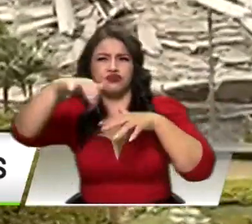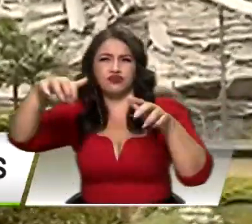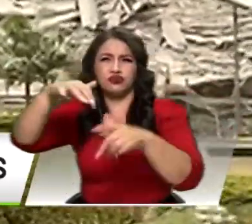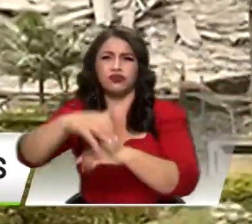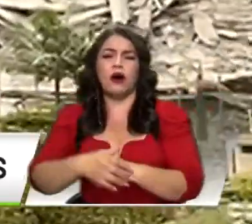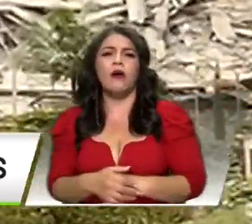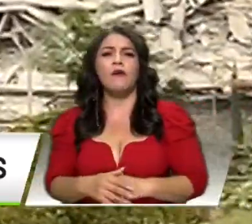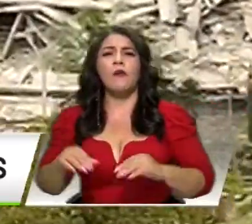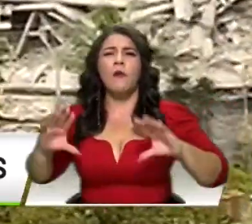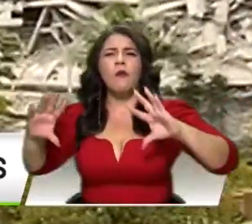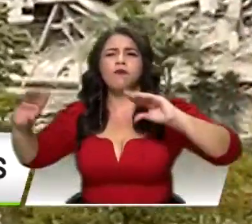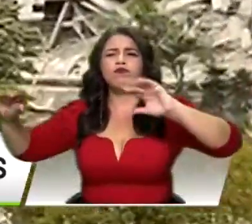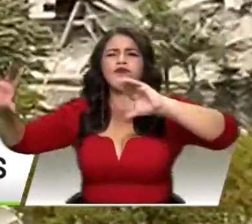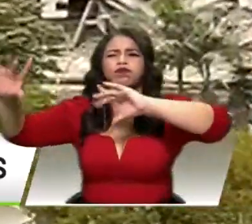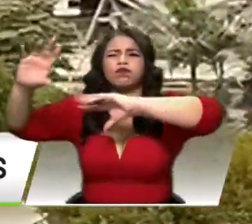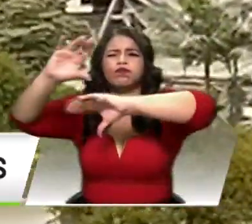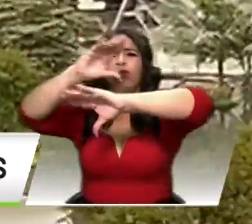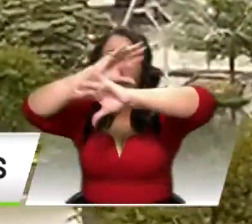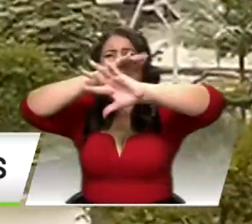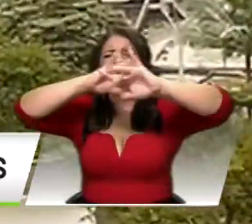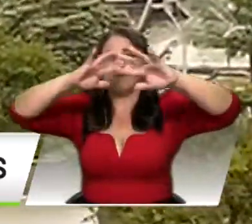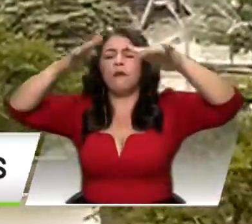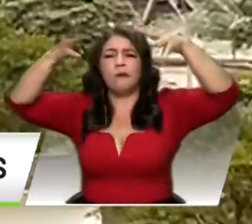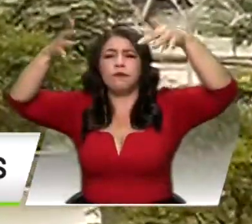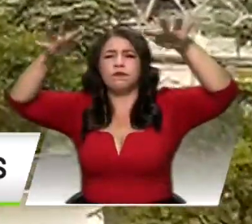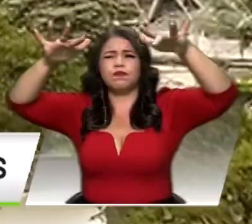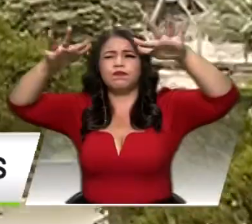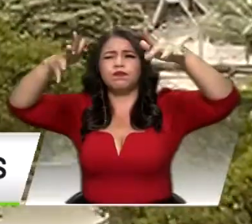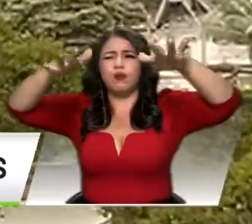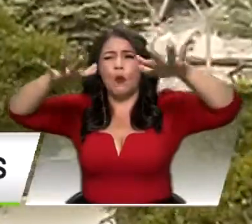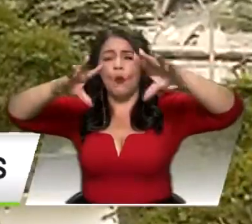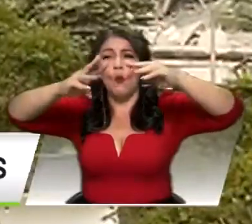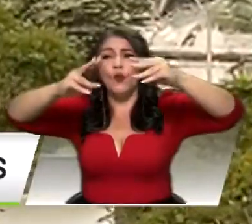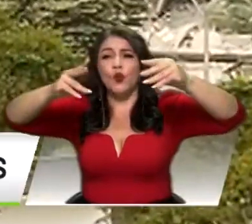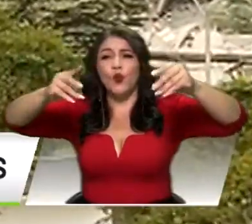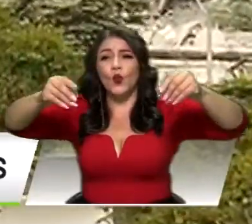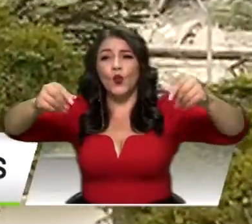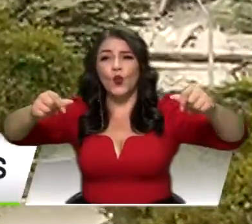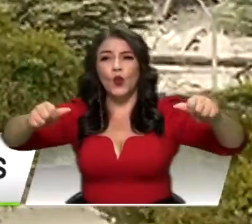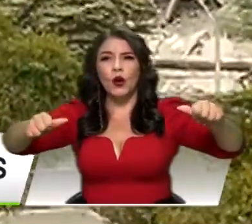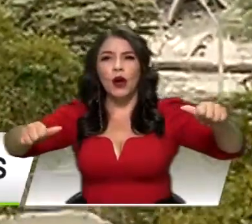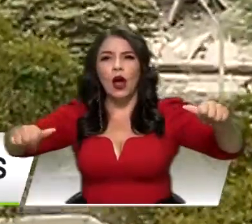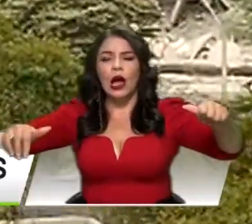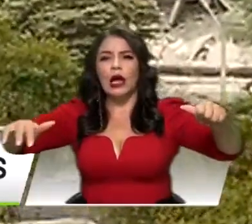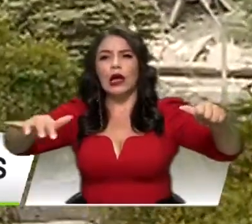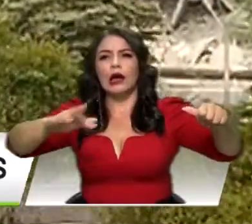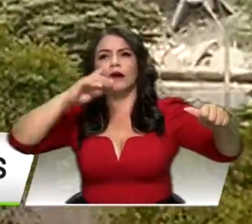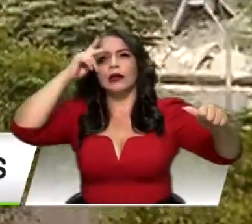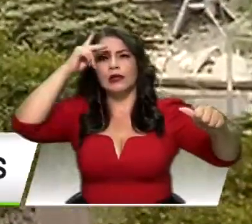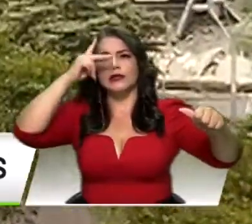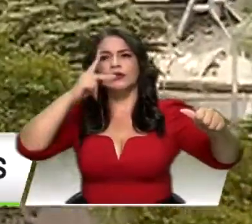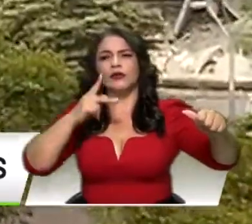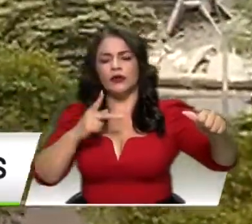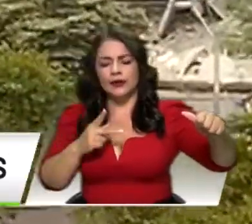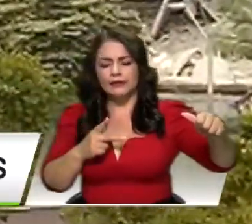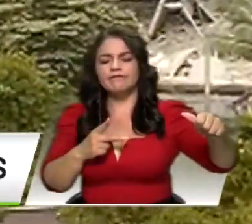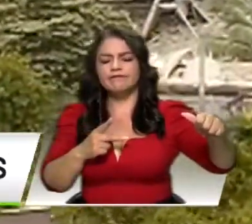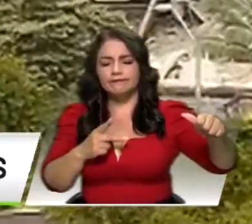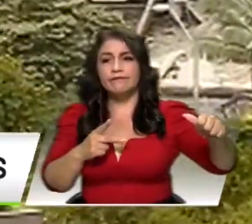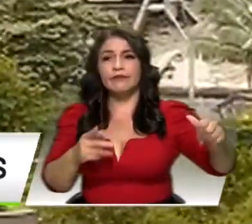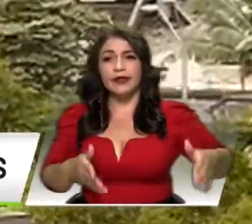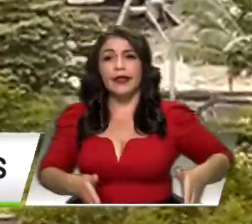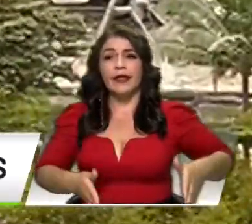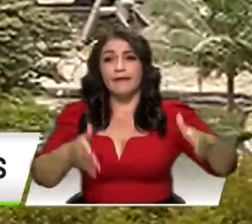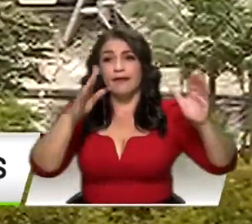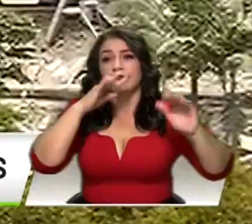que cuando logró aclararse dejó ver la historia de un edificio más enfermo en Medellín.